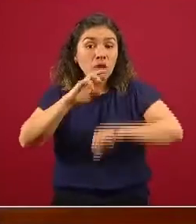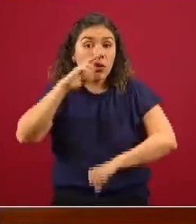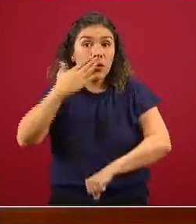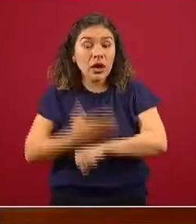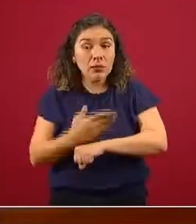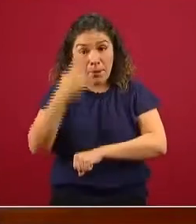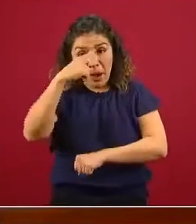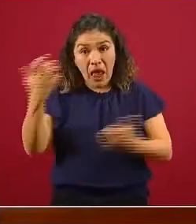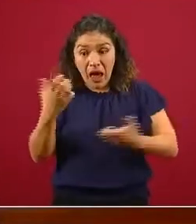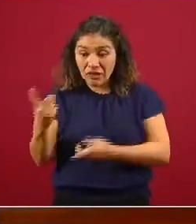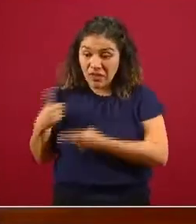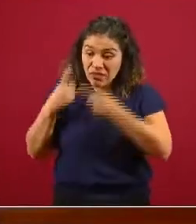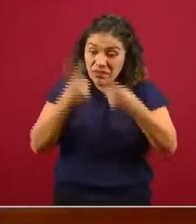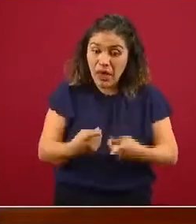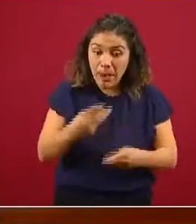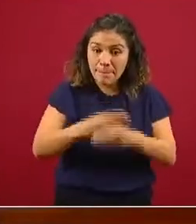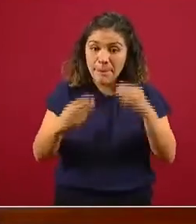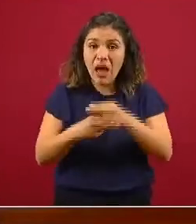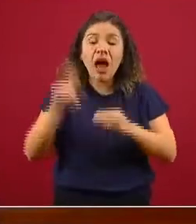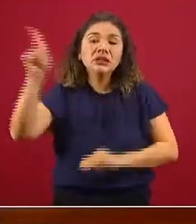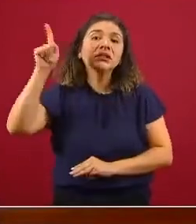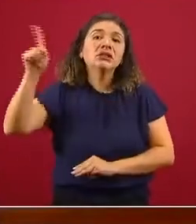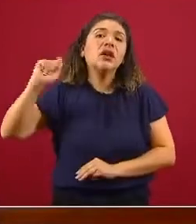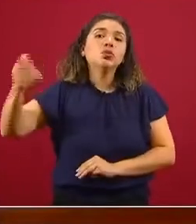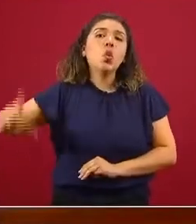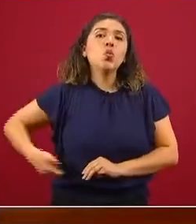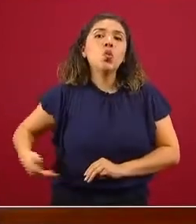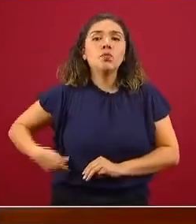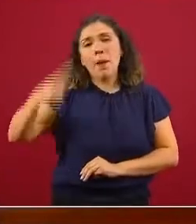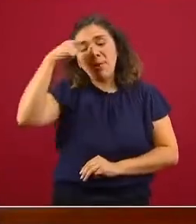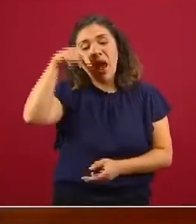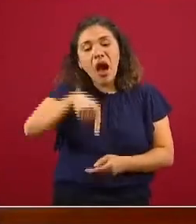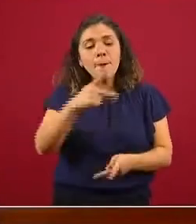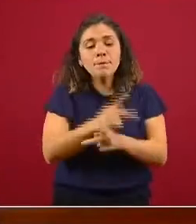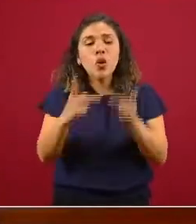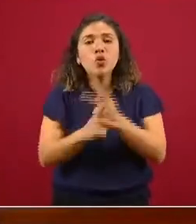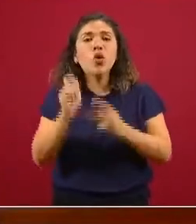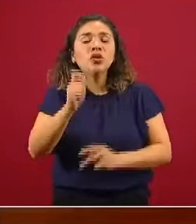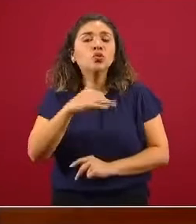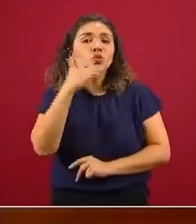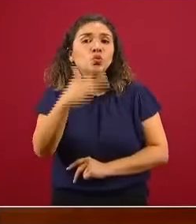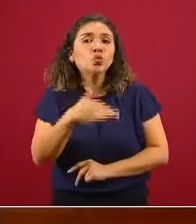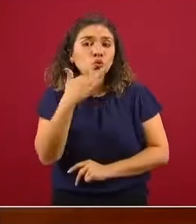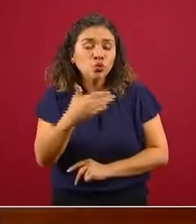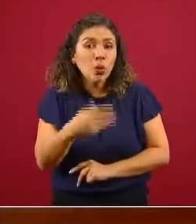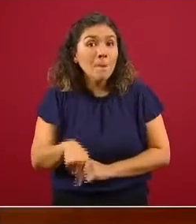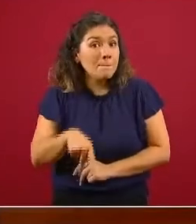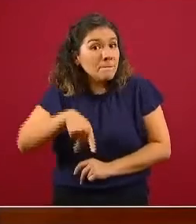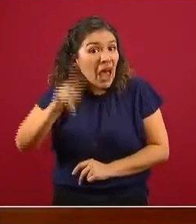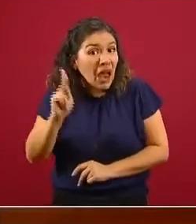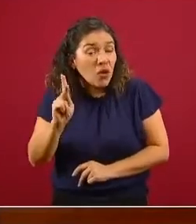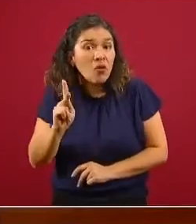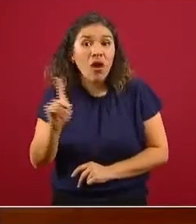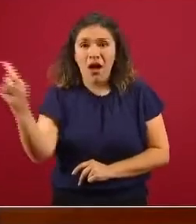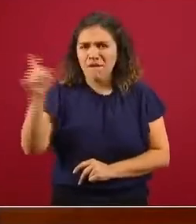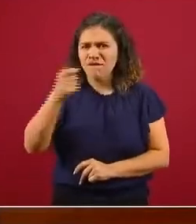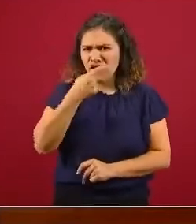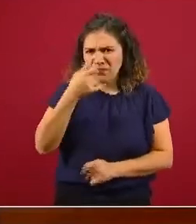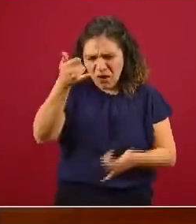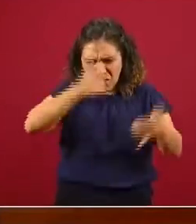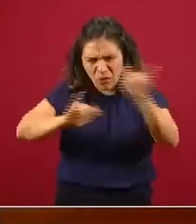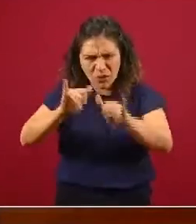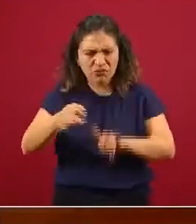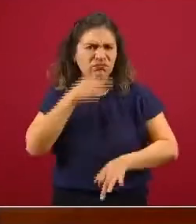responsable de surtir este producto era el culpable de la contaminación de la sustancia. Sin embargo, la